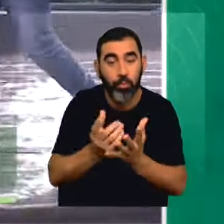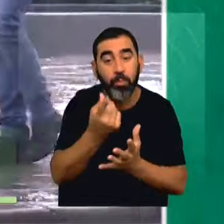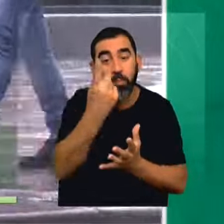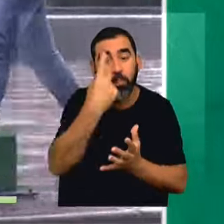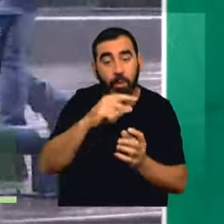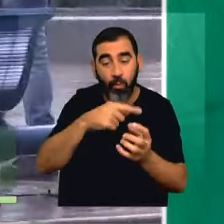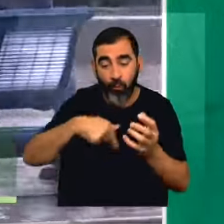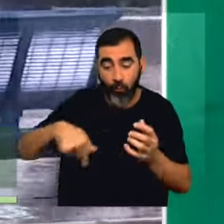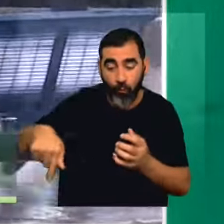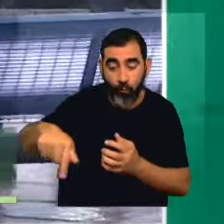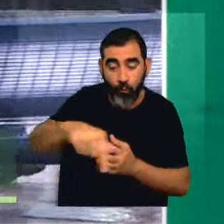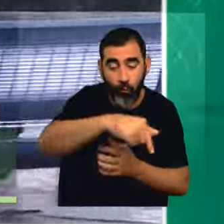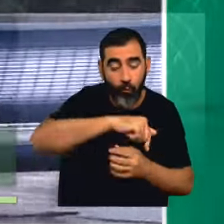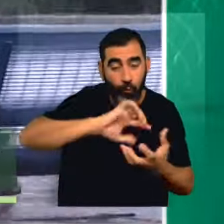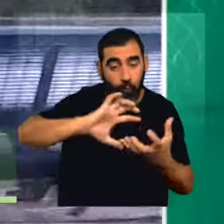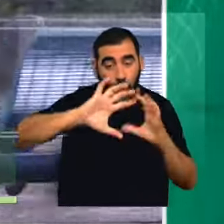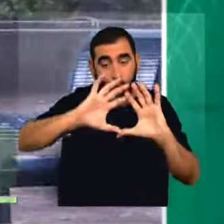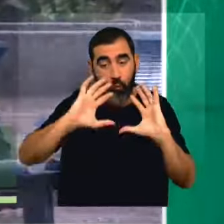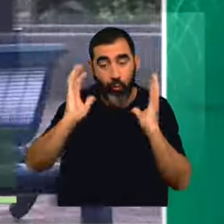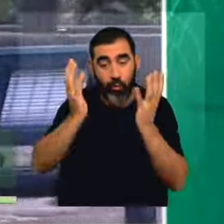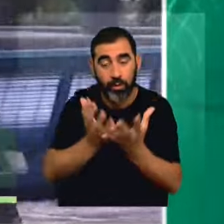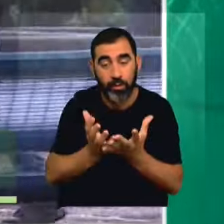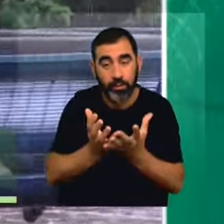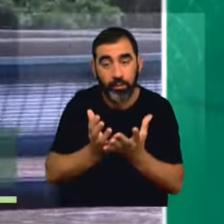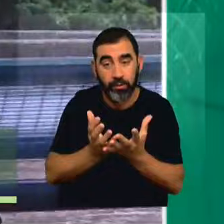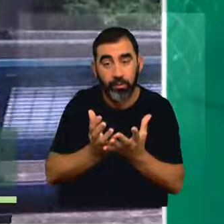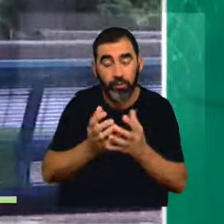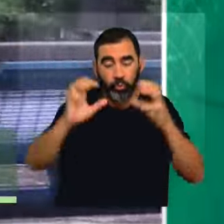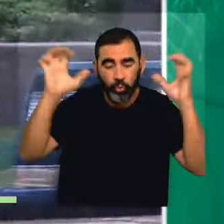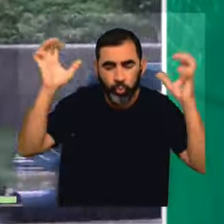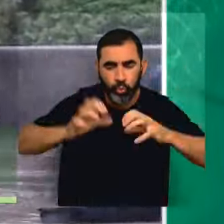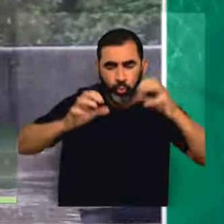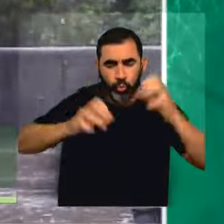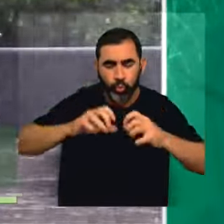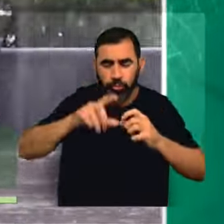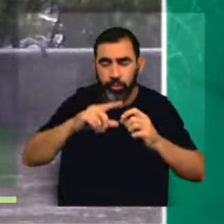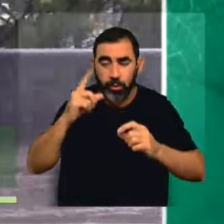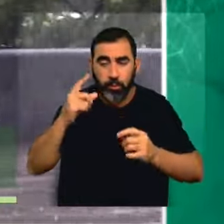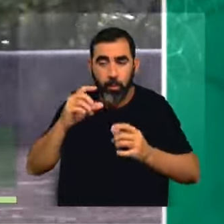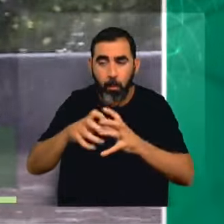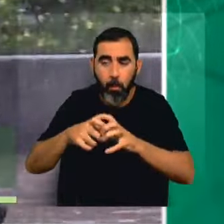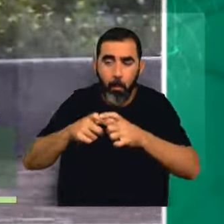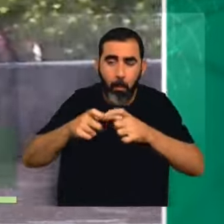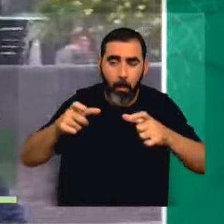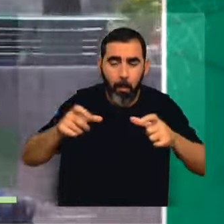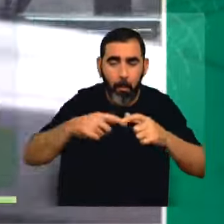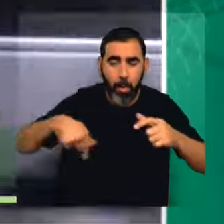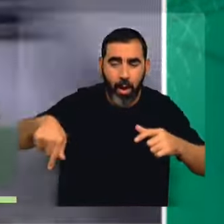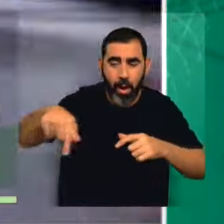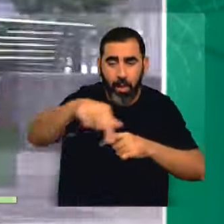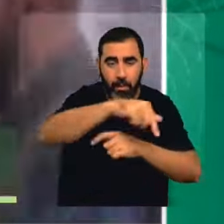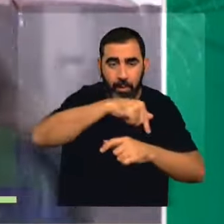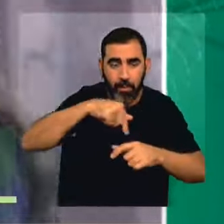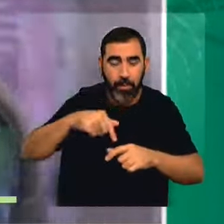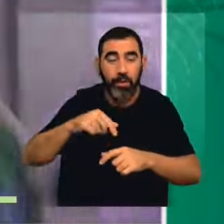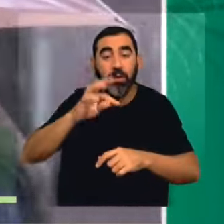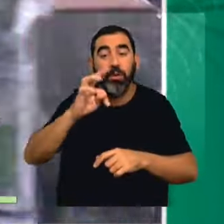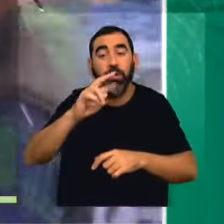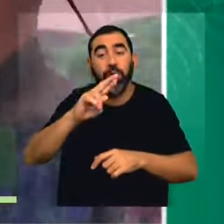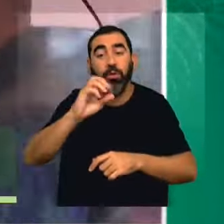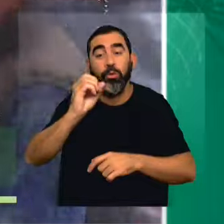dando la vuelta alrededor de la tierra va favoreciendo las lluvias en diferentes lugares de los trópicos de los trópicos y